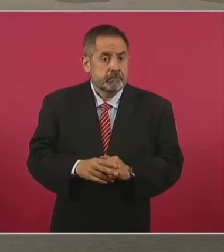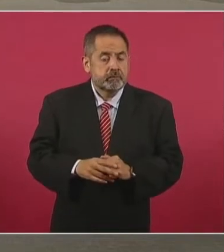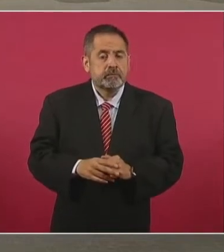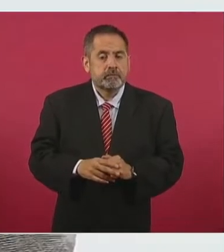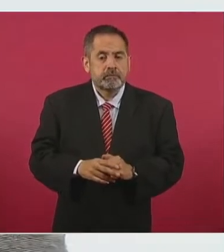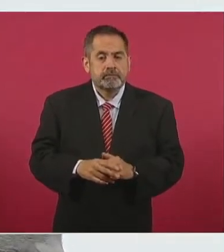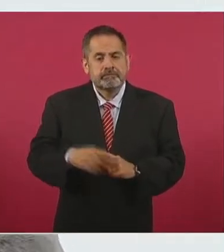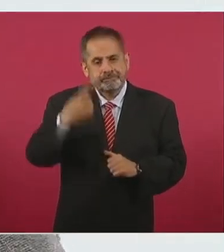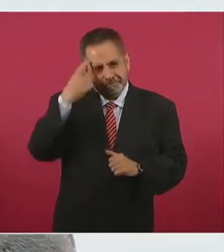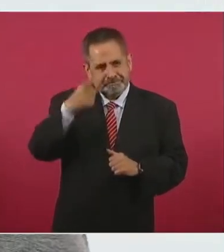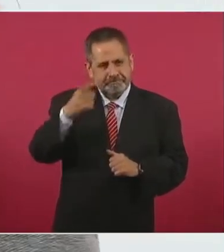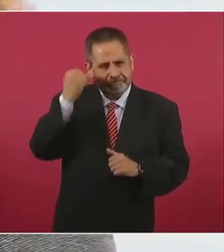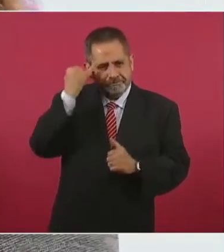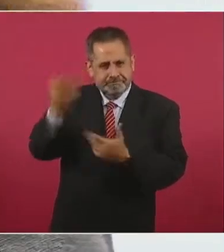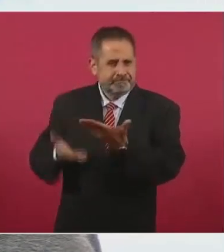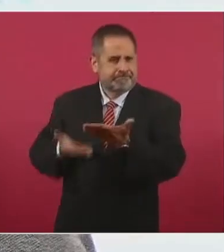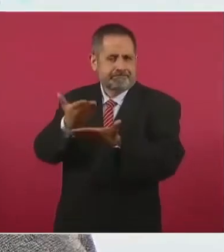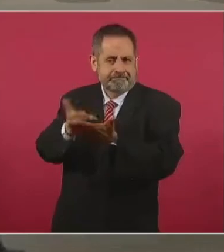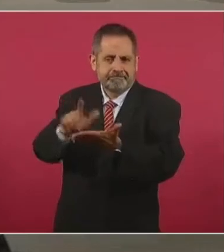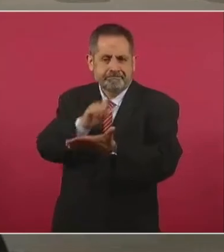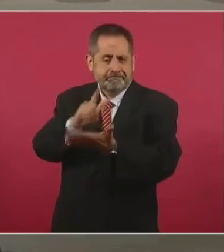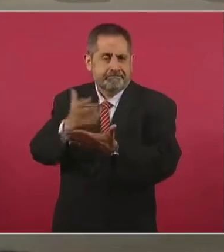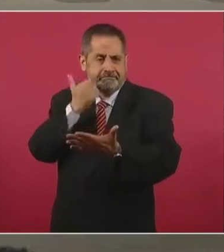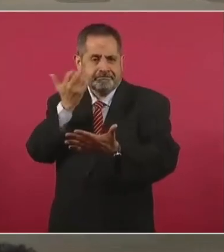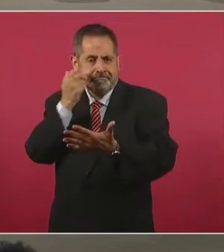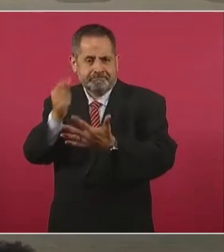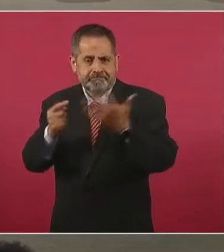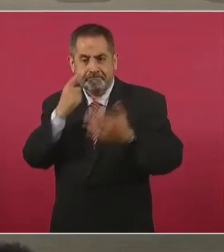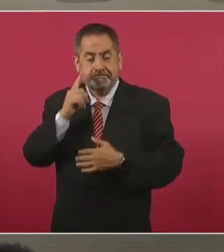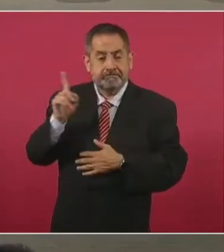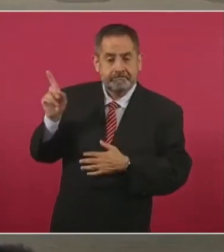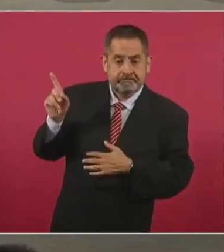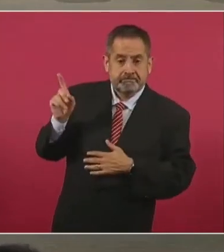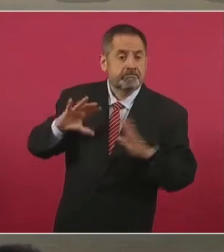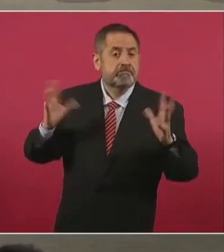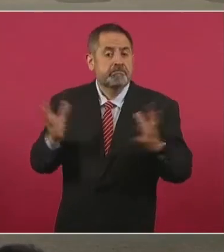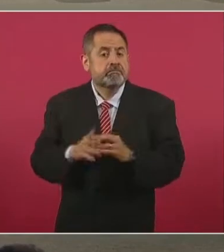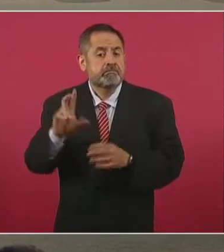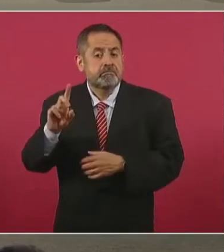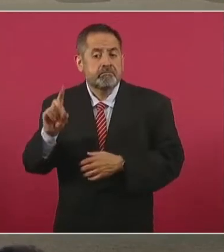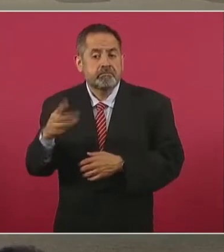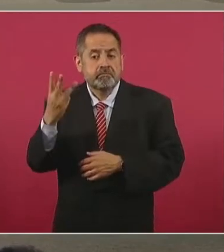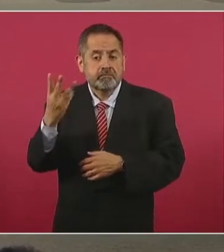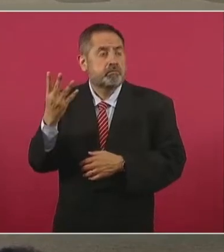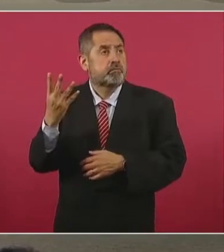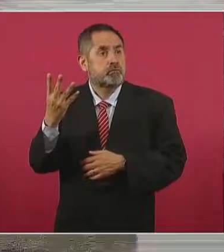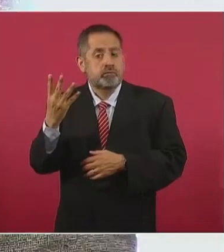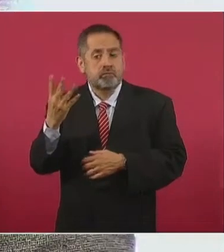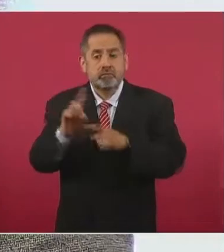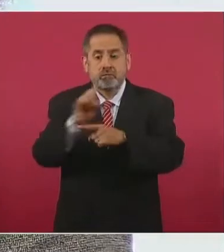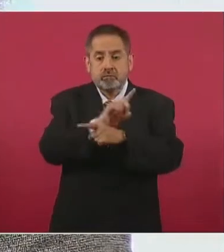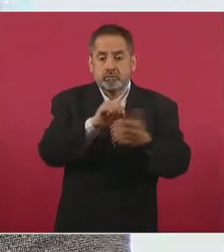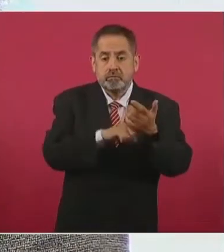las iniciativas legislativas, aquí están, estas son 34. Desde el